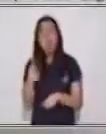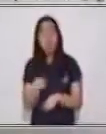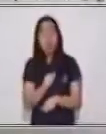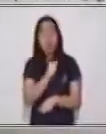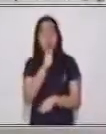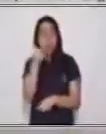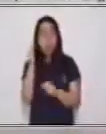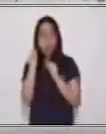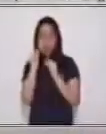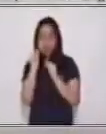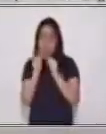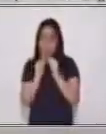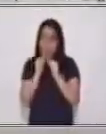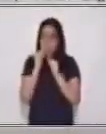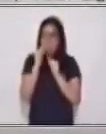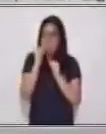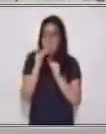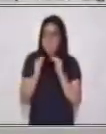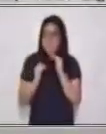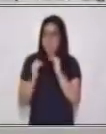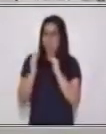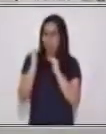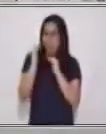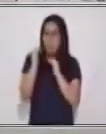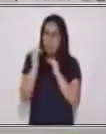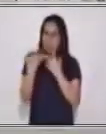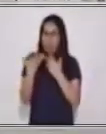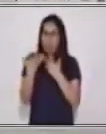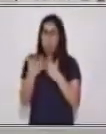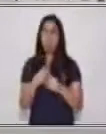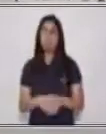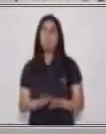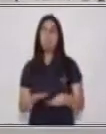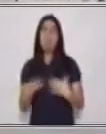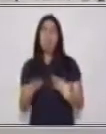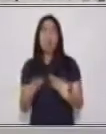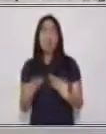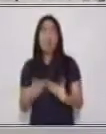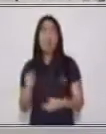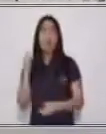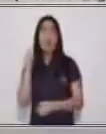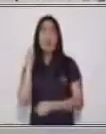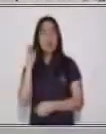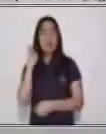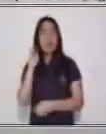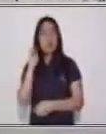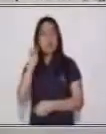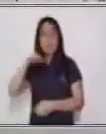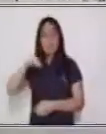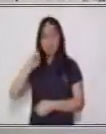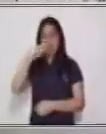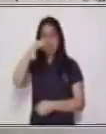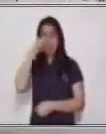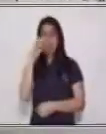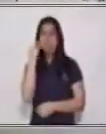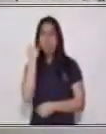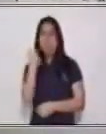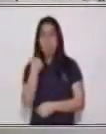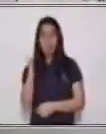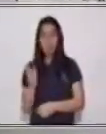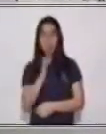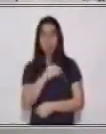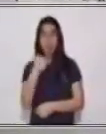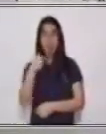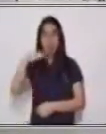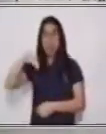el análisis de las figuras geométricas, el análisis de las formas. La geometría sabemos que la